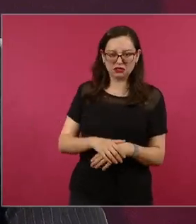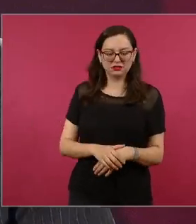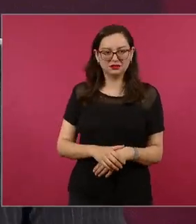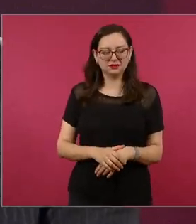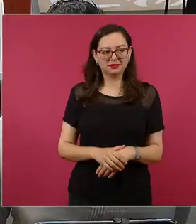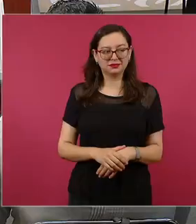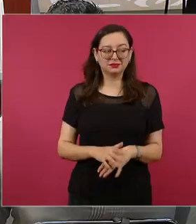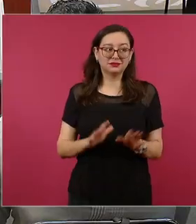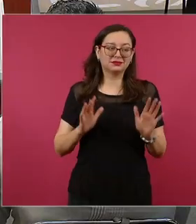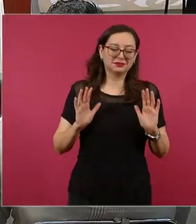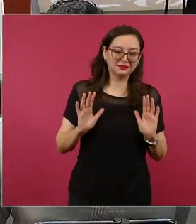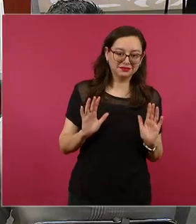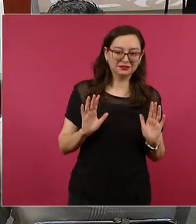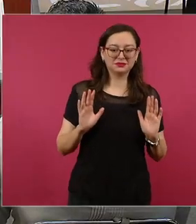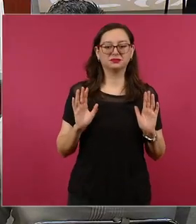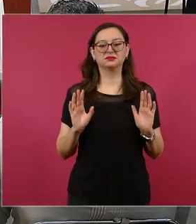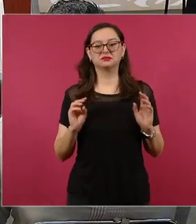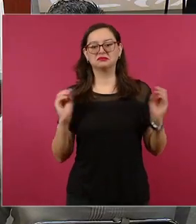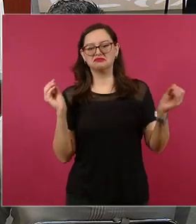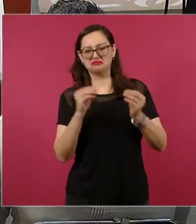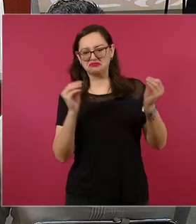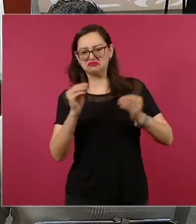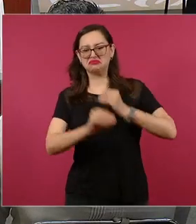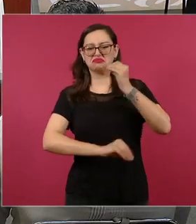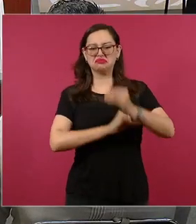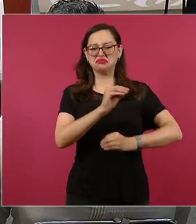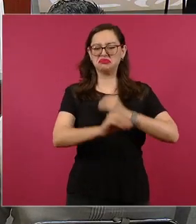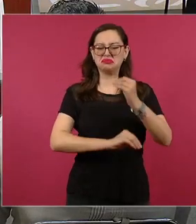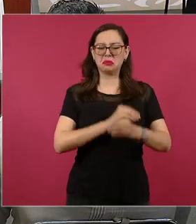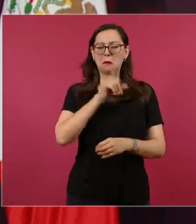pero también no hay que pelearse,